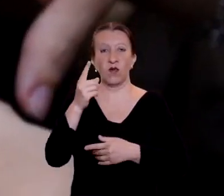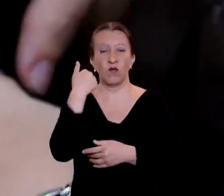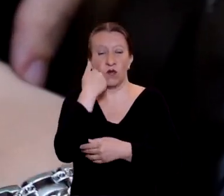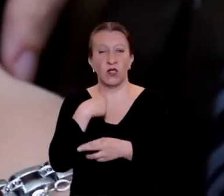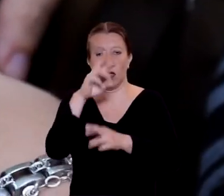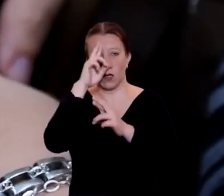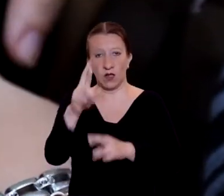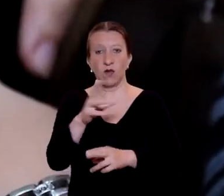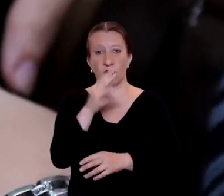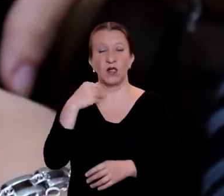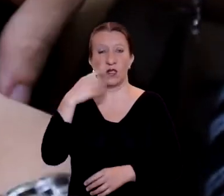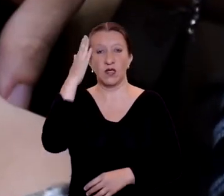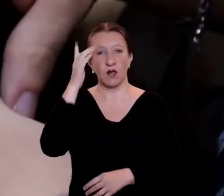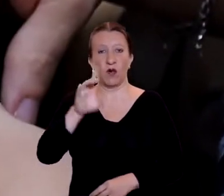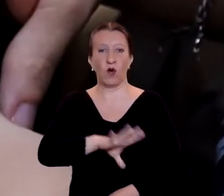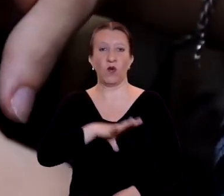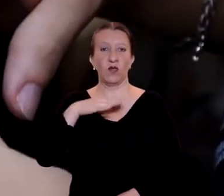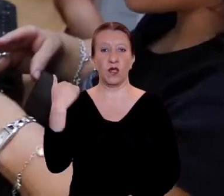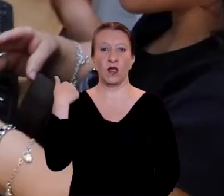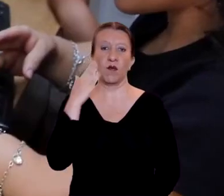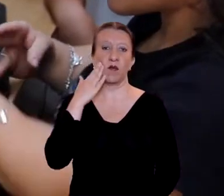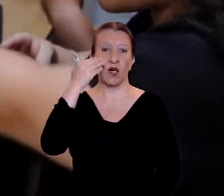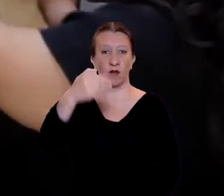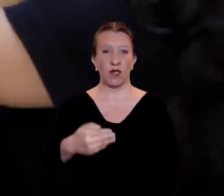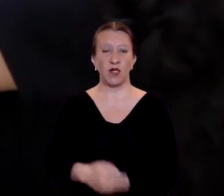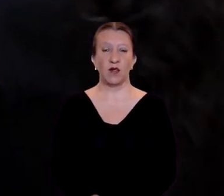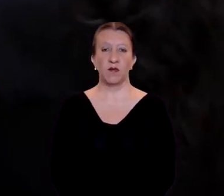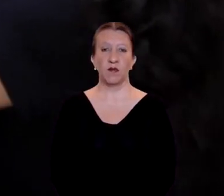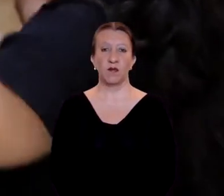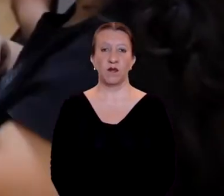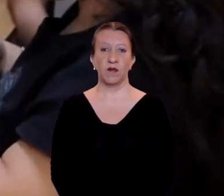muy respetuoso y creo que él está orgulloso de tener una mamá de talla baja.